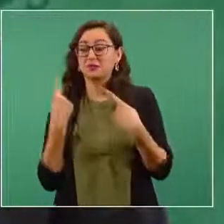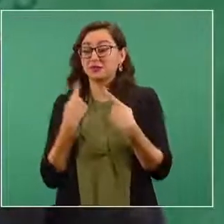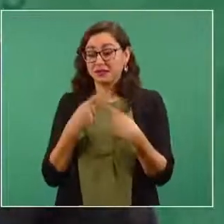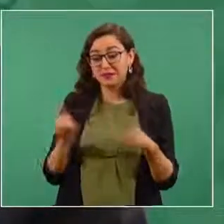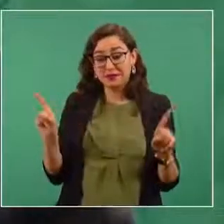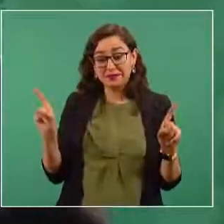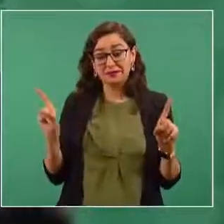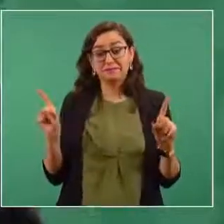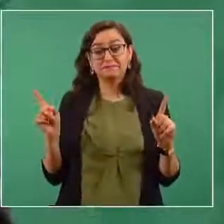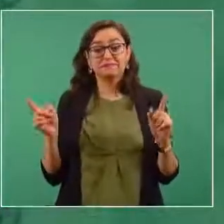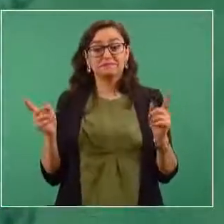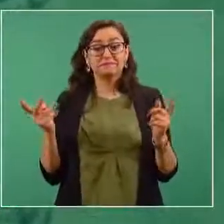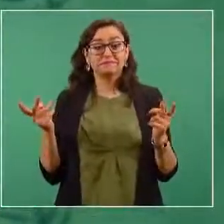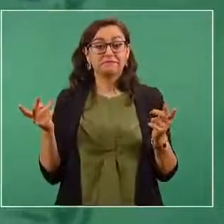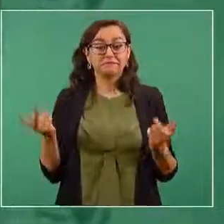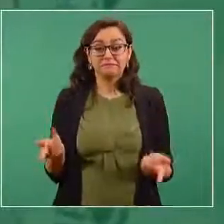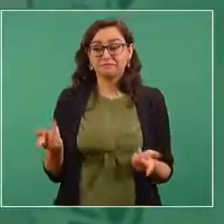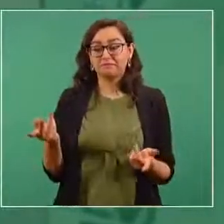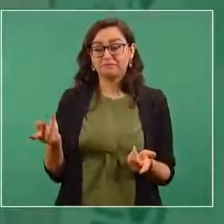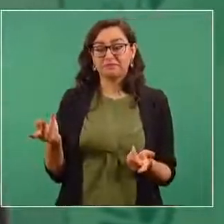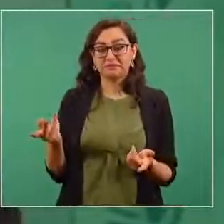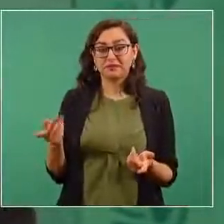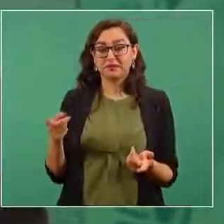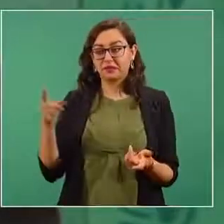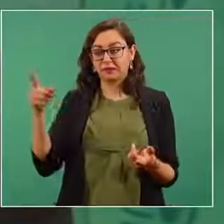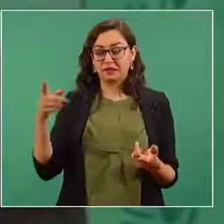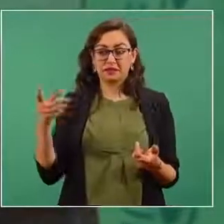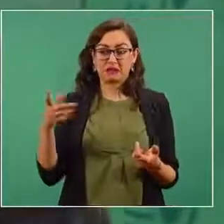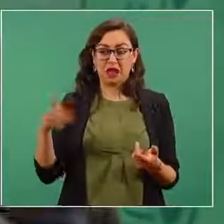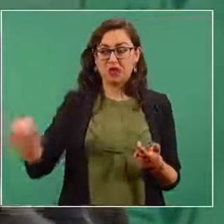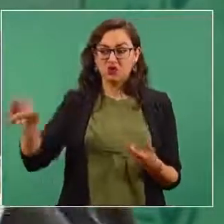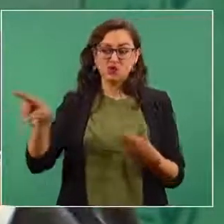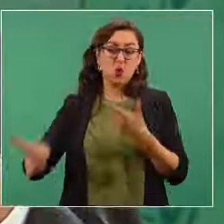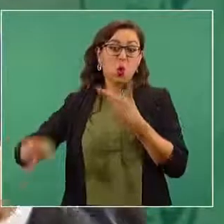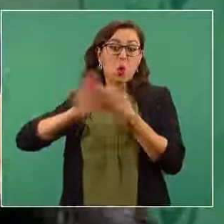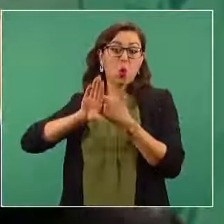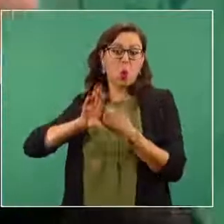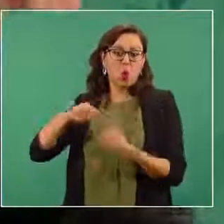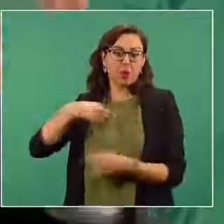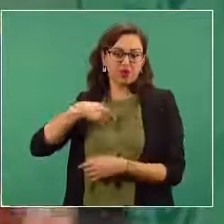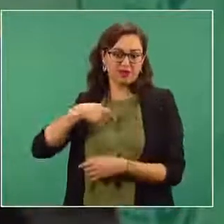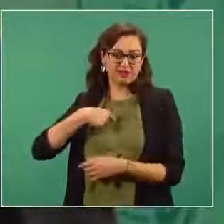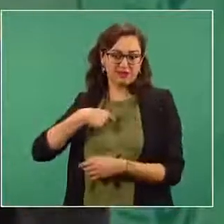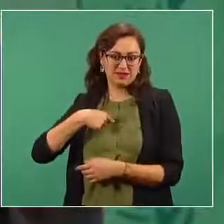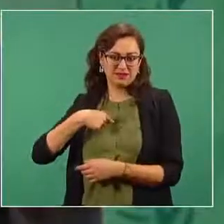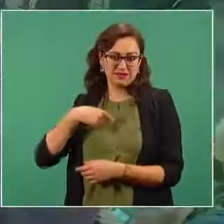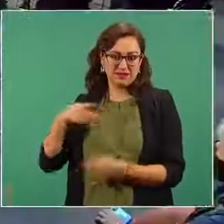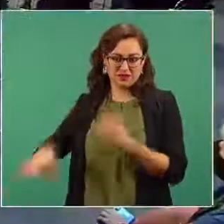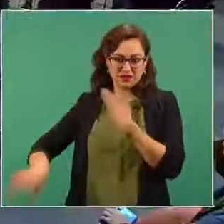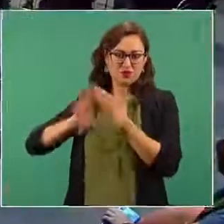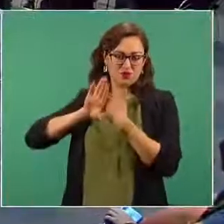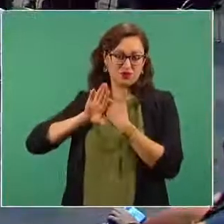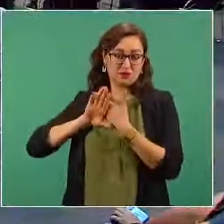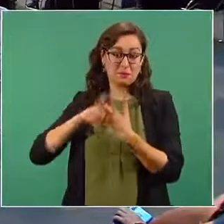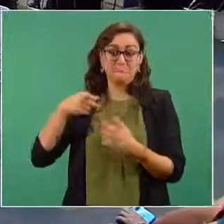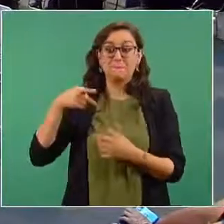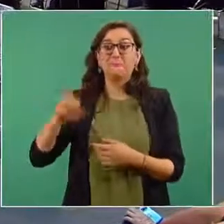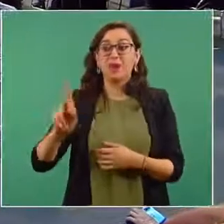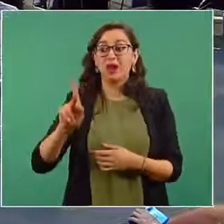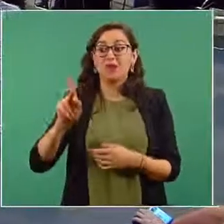porque son opositores al gobierno que represento, pero no alcanzan a entender